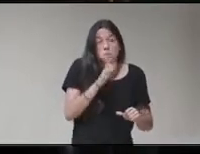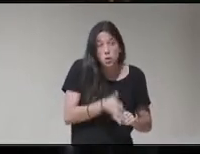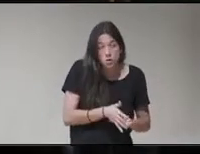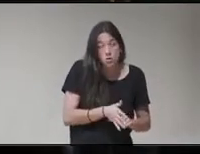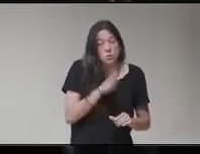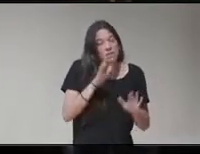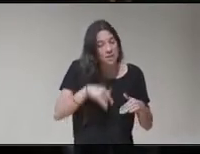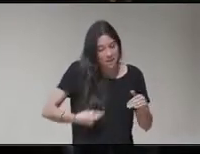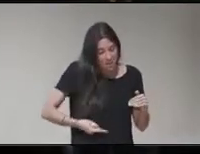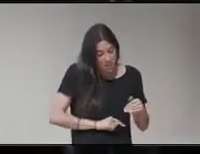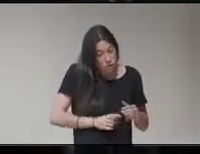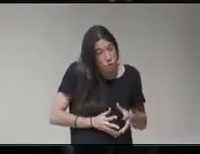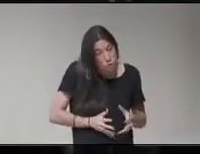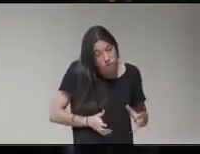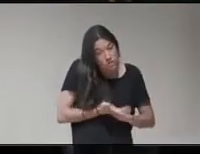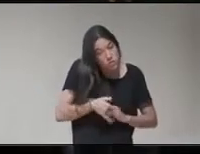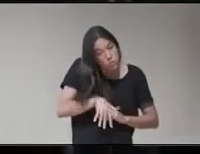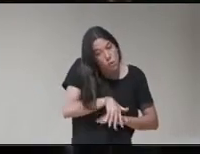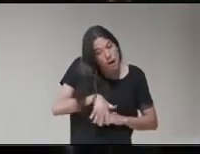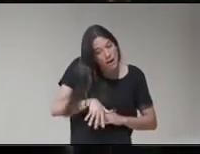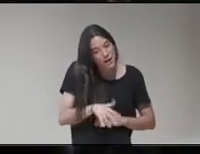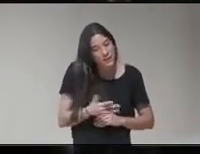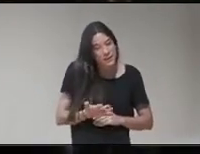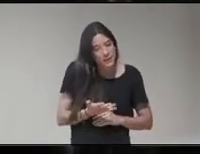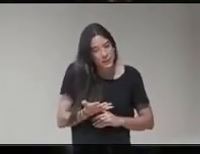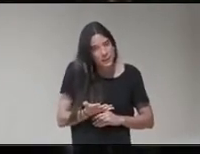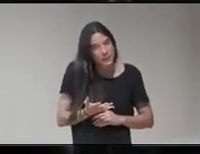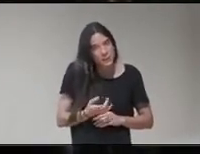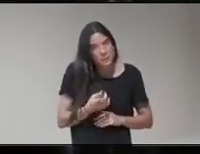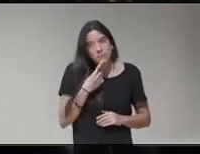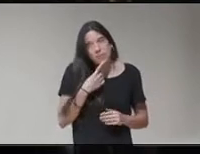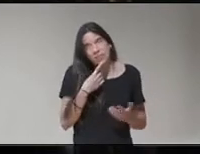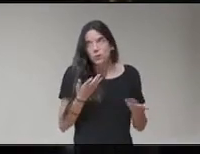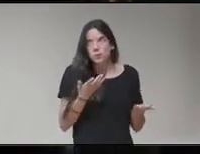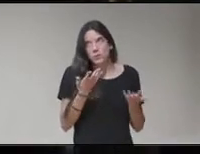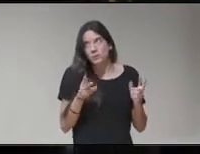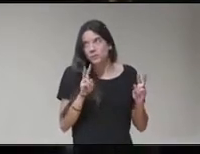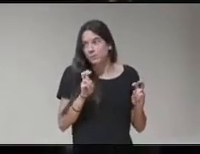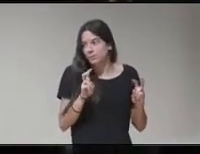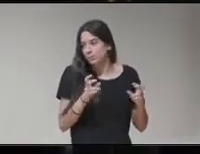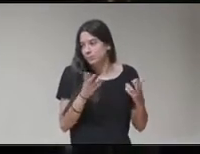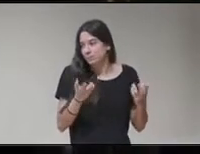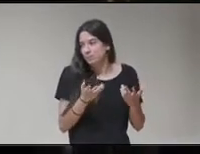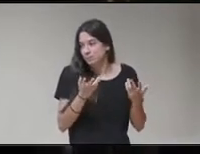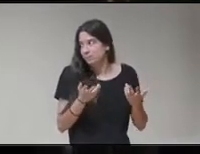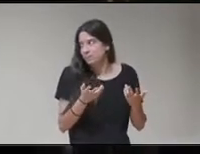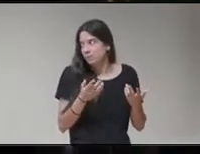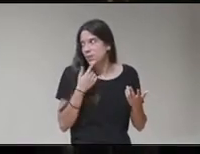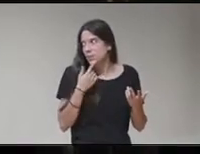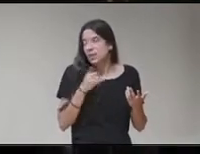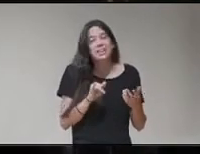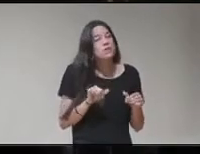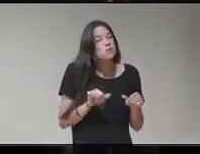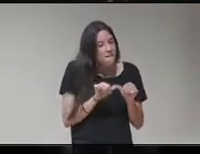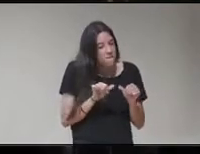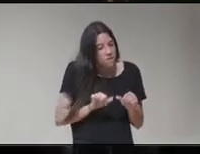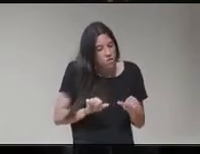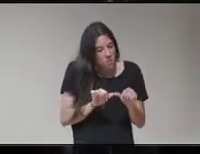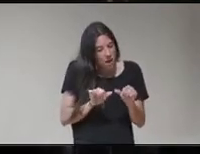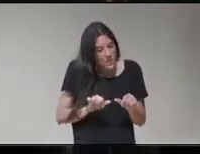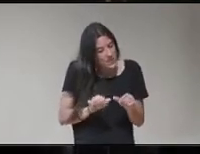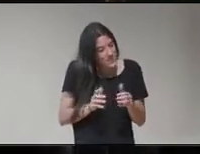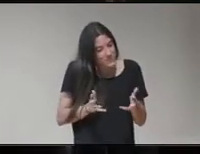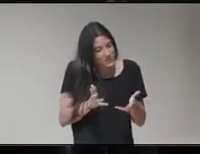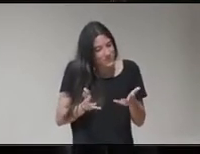grueso es un lugar muy, vamos a decir, con una arquitectura